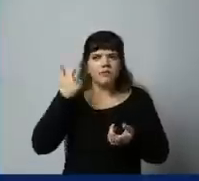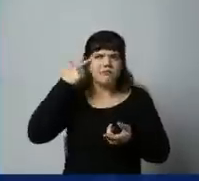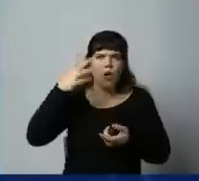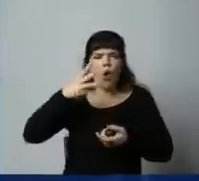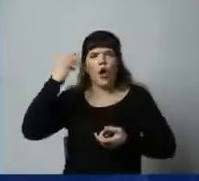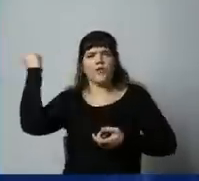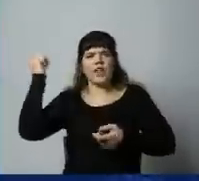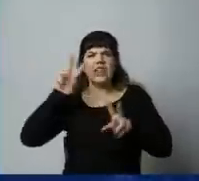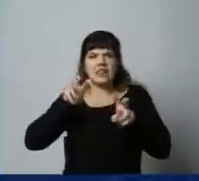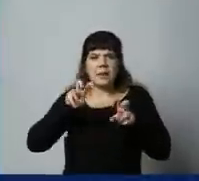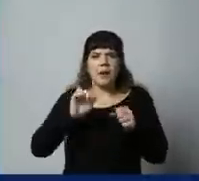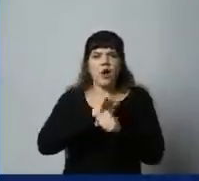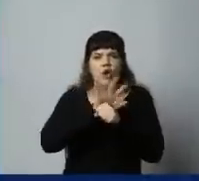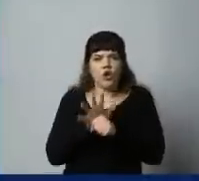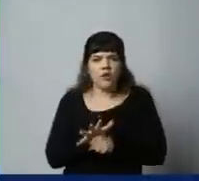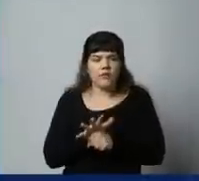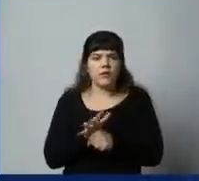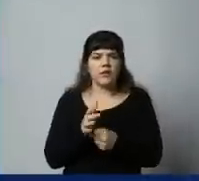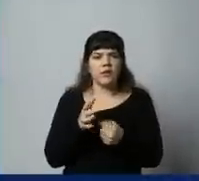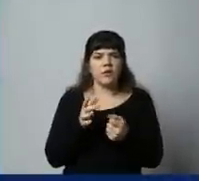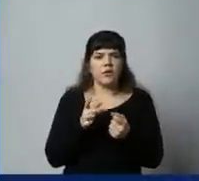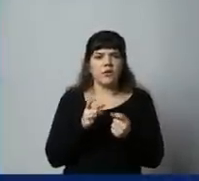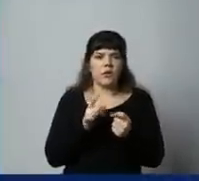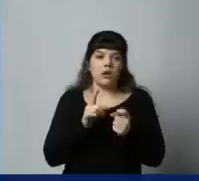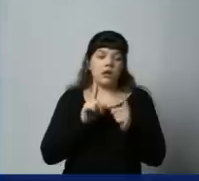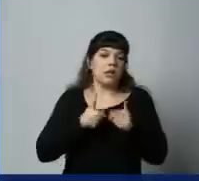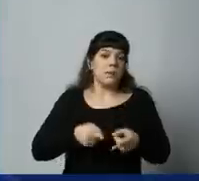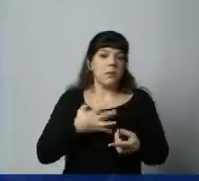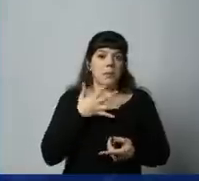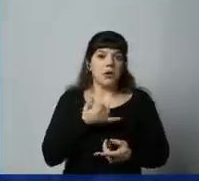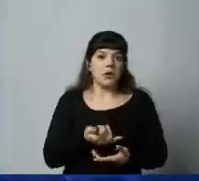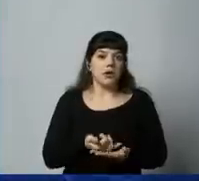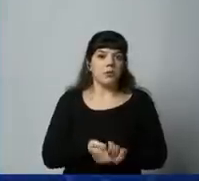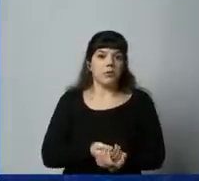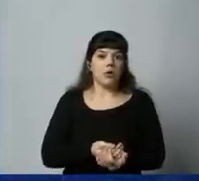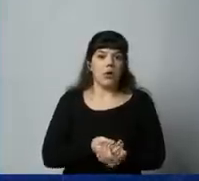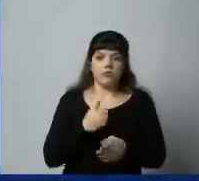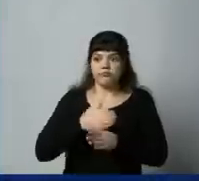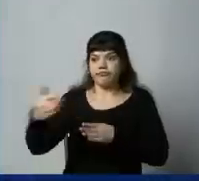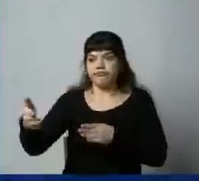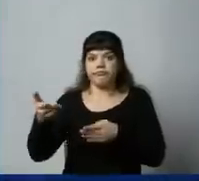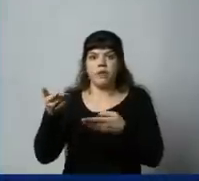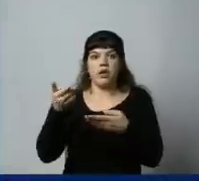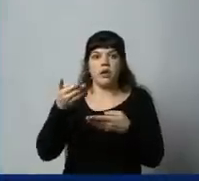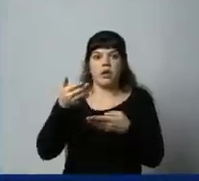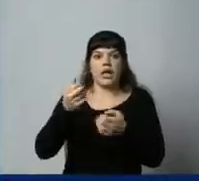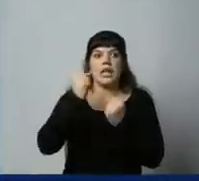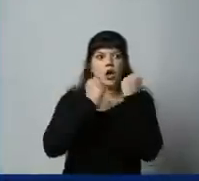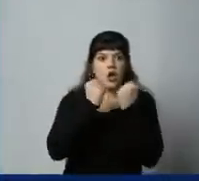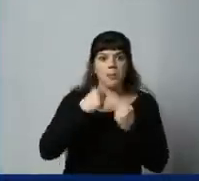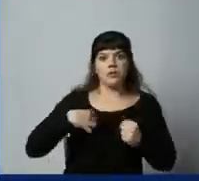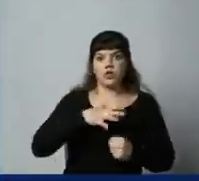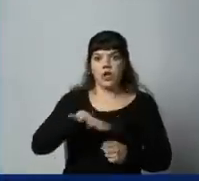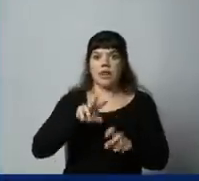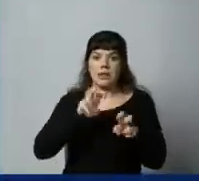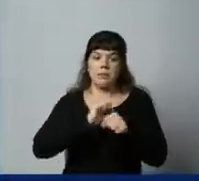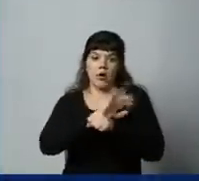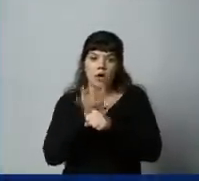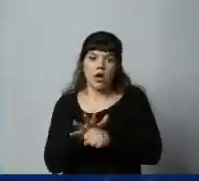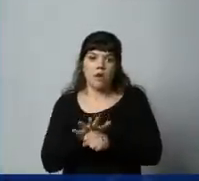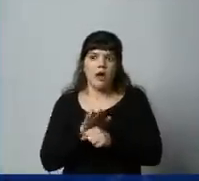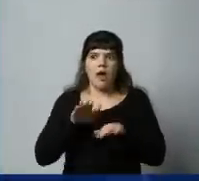efectos de la pandemia en la medida que sus medidas que ha tomado sobre las consecuencias económicas y sociales del coronavirus